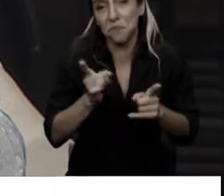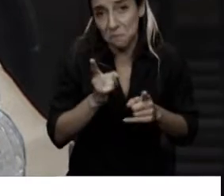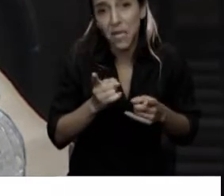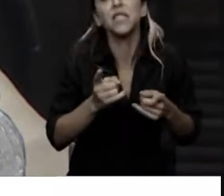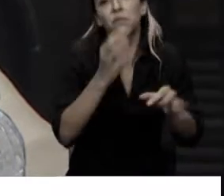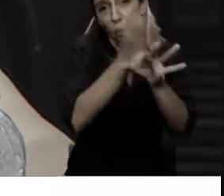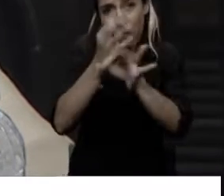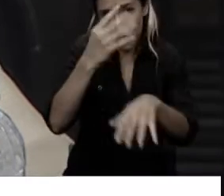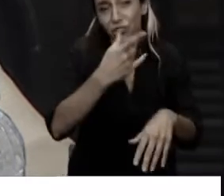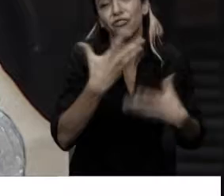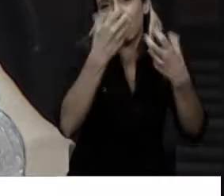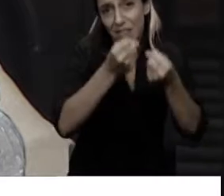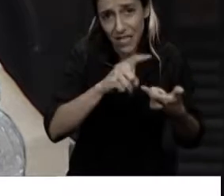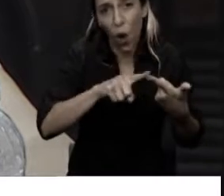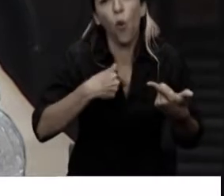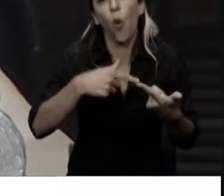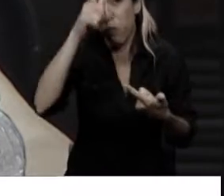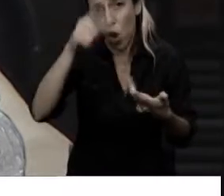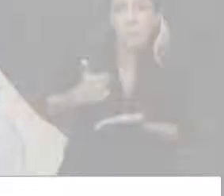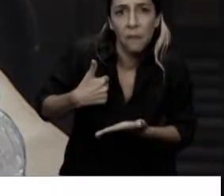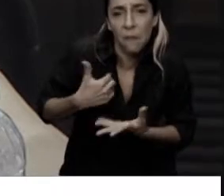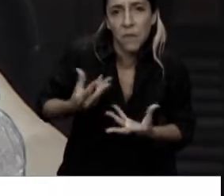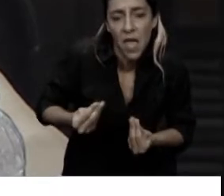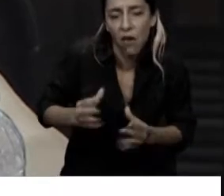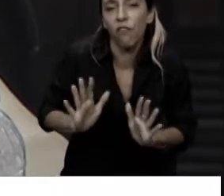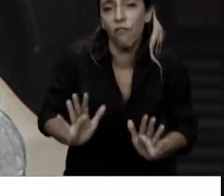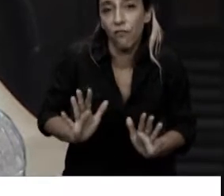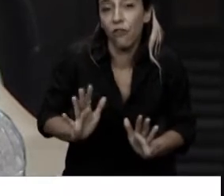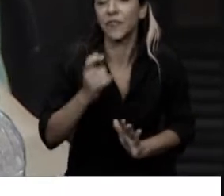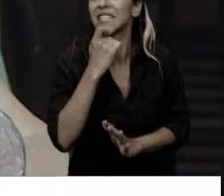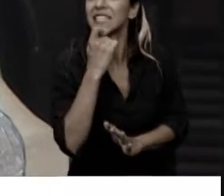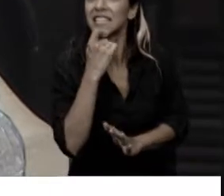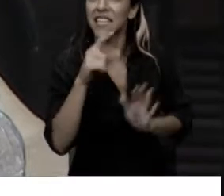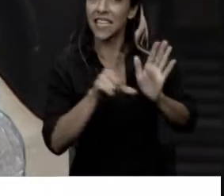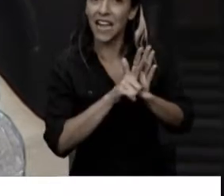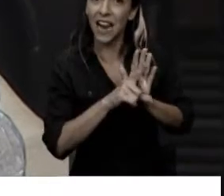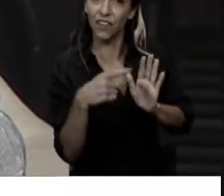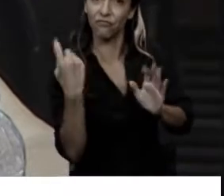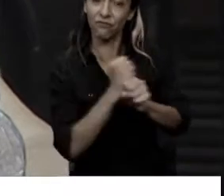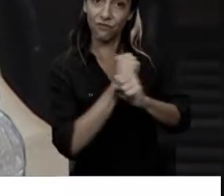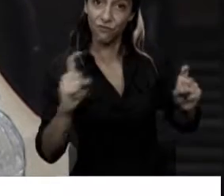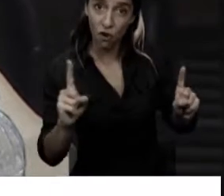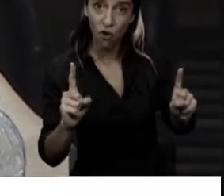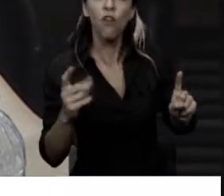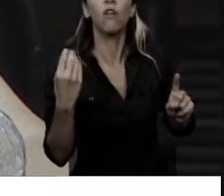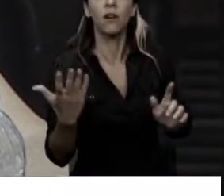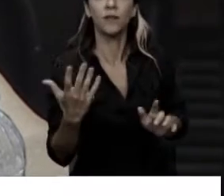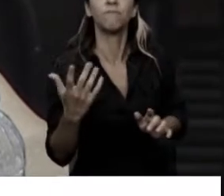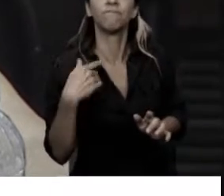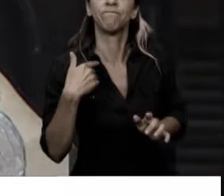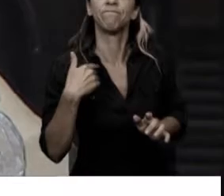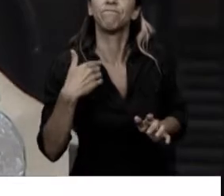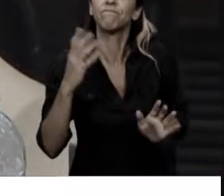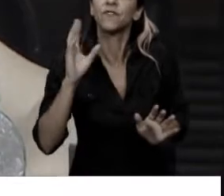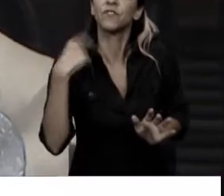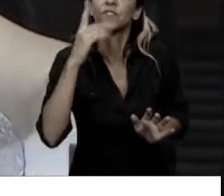salud, las fuerzas policiales, la justicia. Si no sancionamos esta norma, se jugará la decisión de